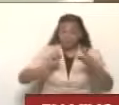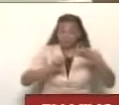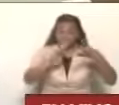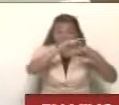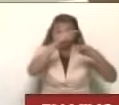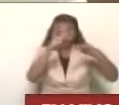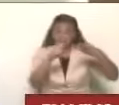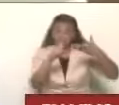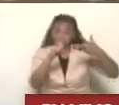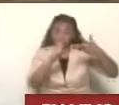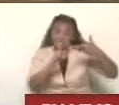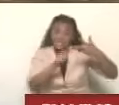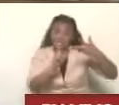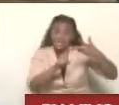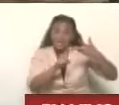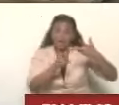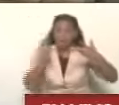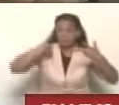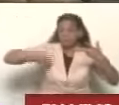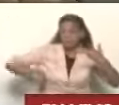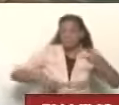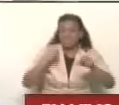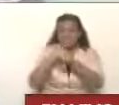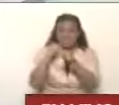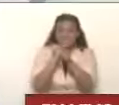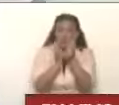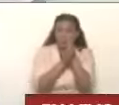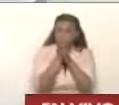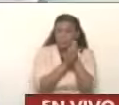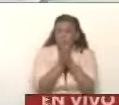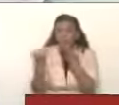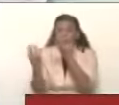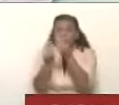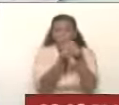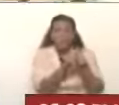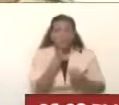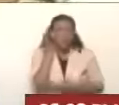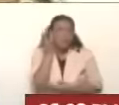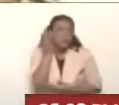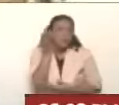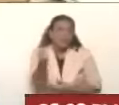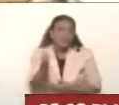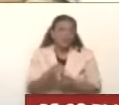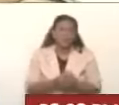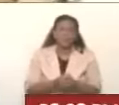Independiente, en su tercer vértice, acompañando a Francisca Palencia